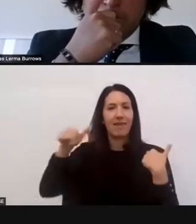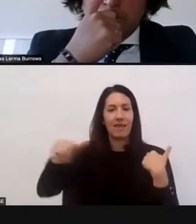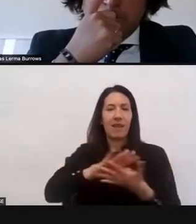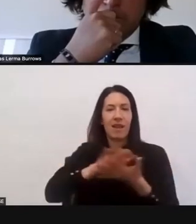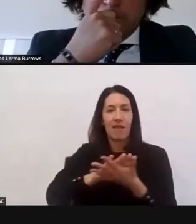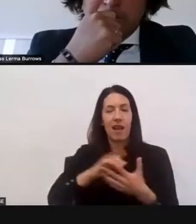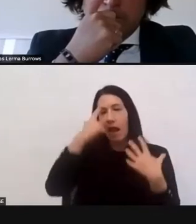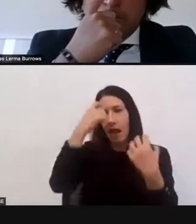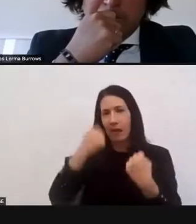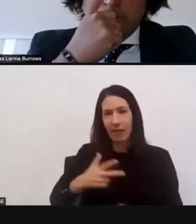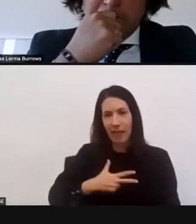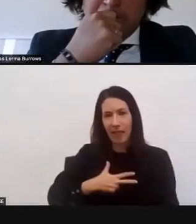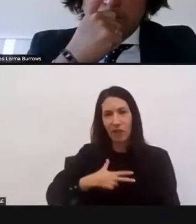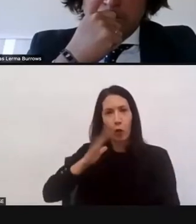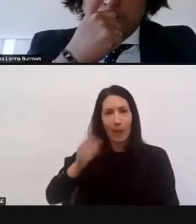derecho penal.